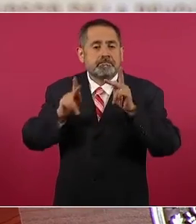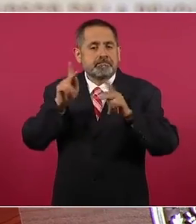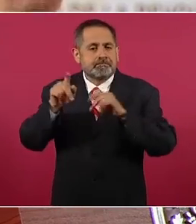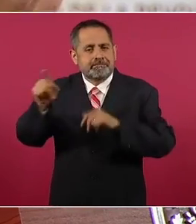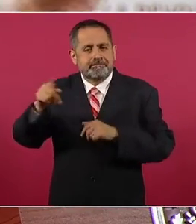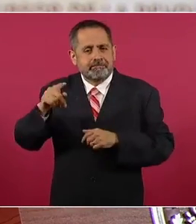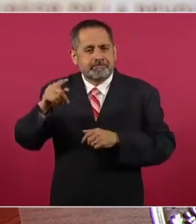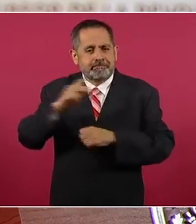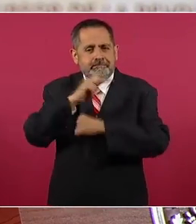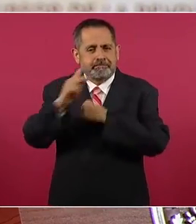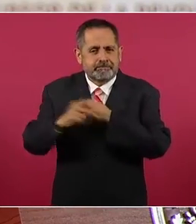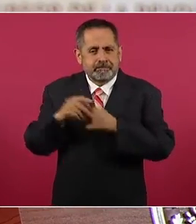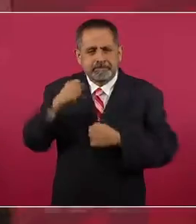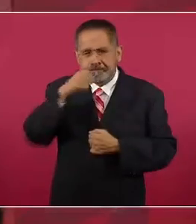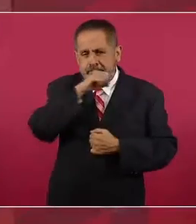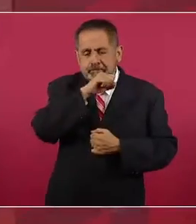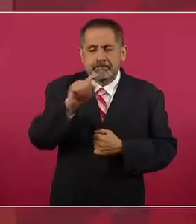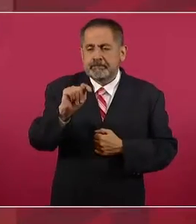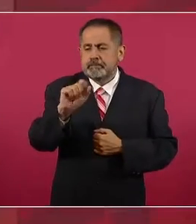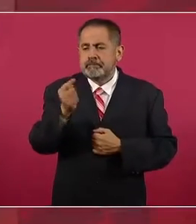que produjo nerviosismo.